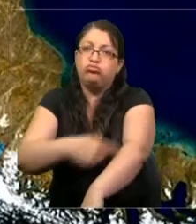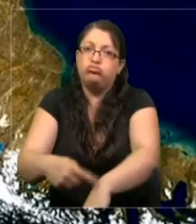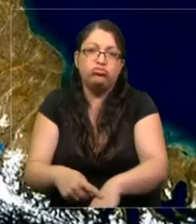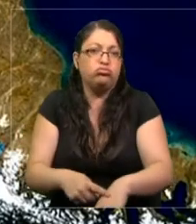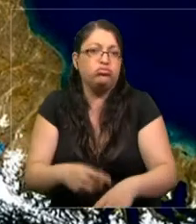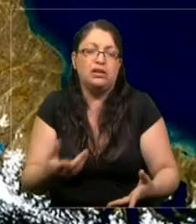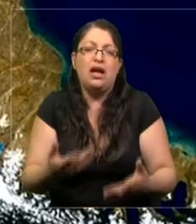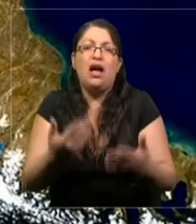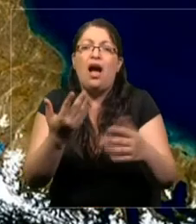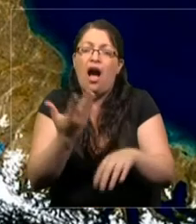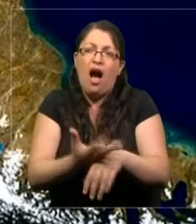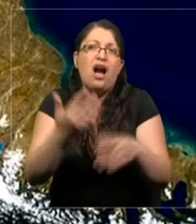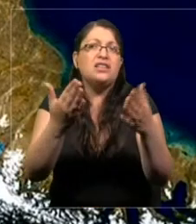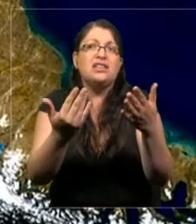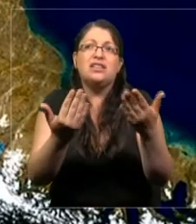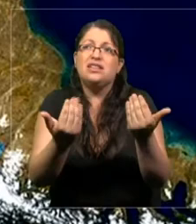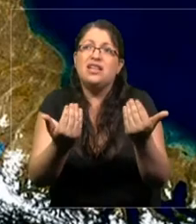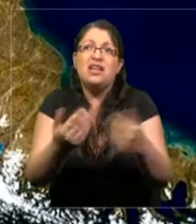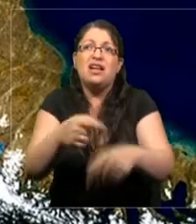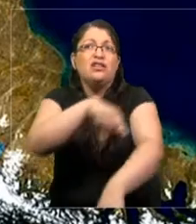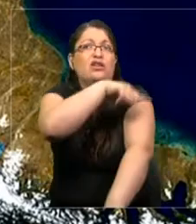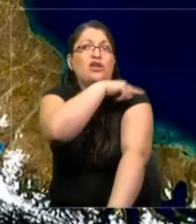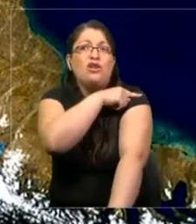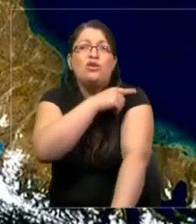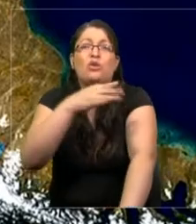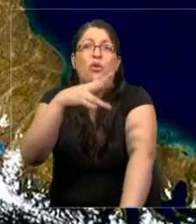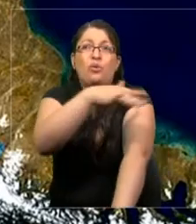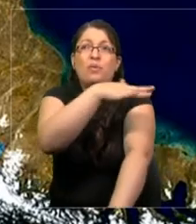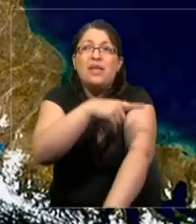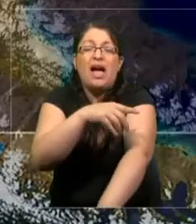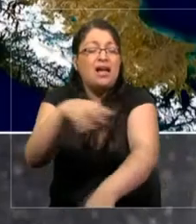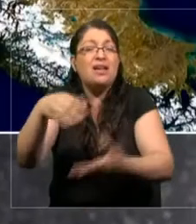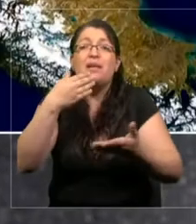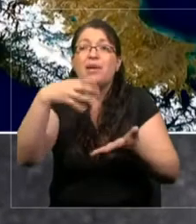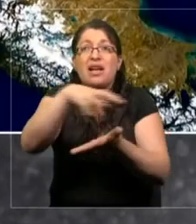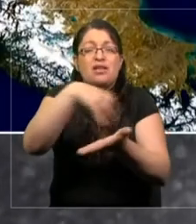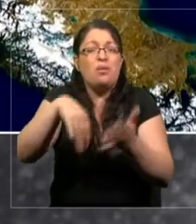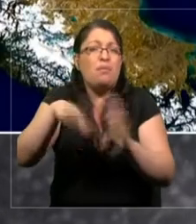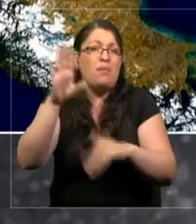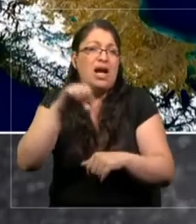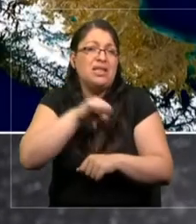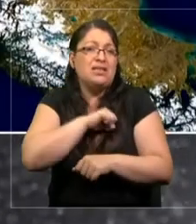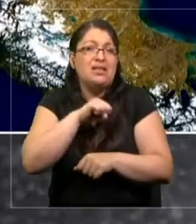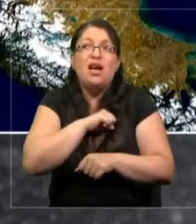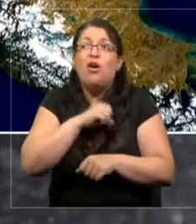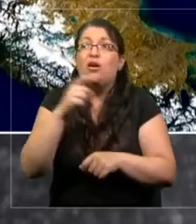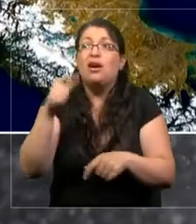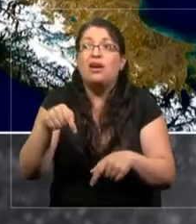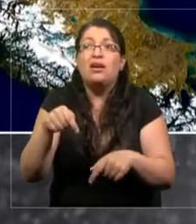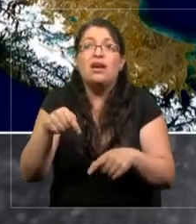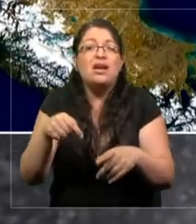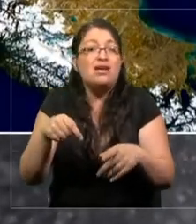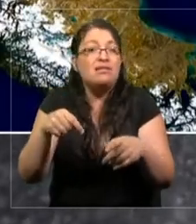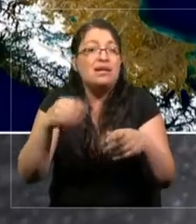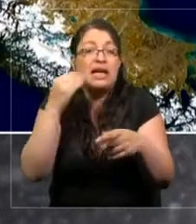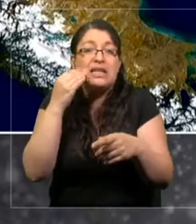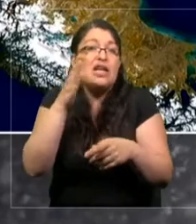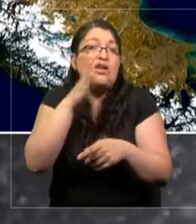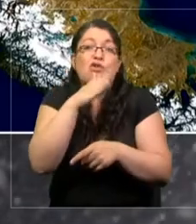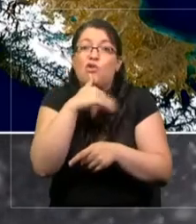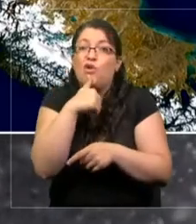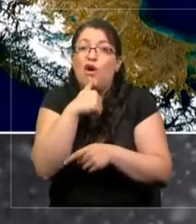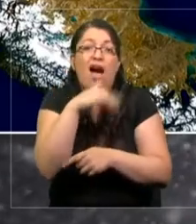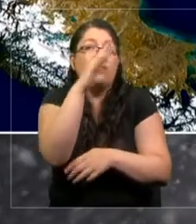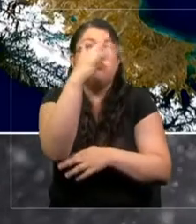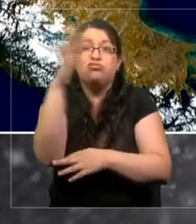necesidades en los humedales altoandinos en las ciudades especialmente una ciudad como santiago donde prácticamente no hay biodiversidad